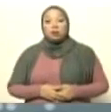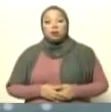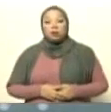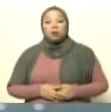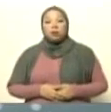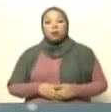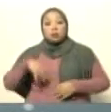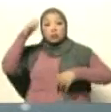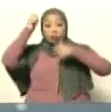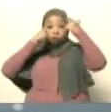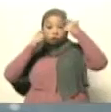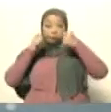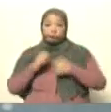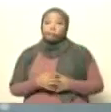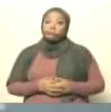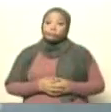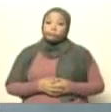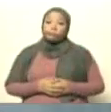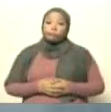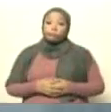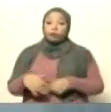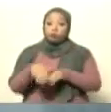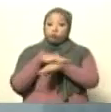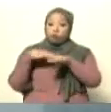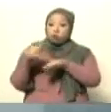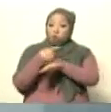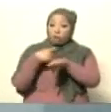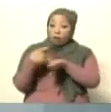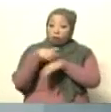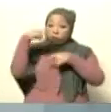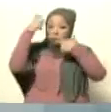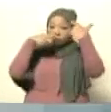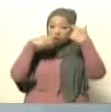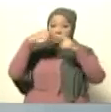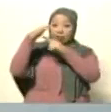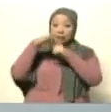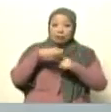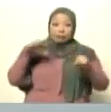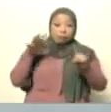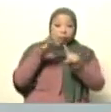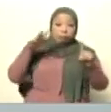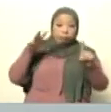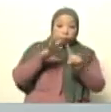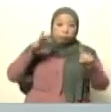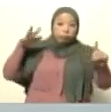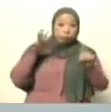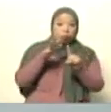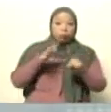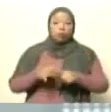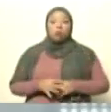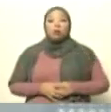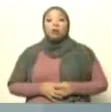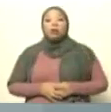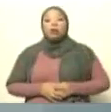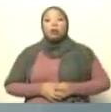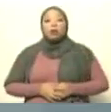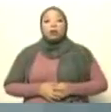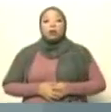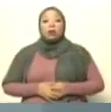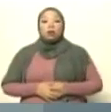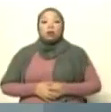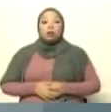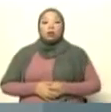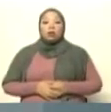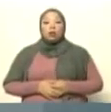comandante Chávez, vicepresidente del gobierno. Y nos tocó estar allí, pues, y una serie